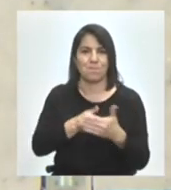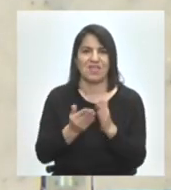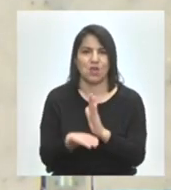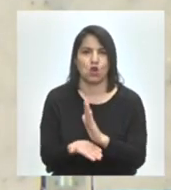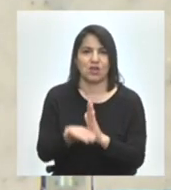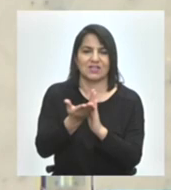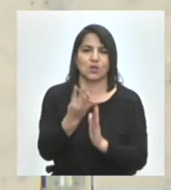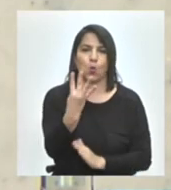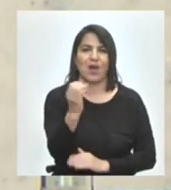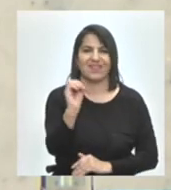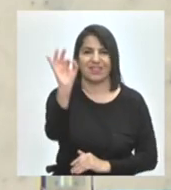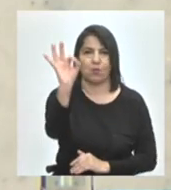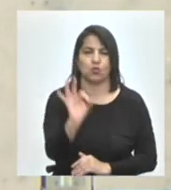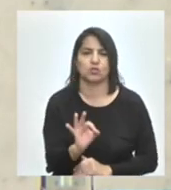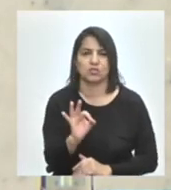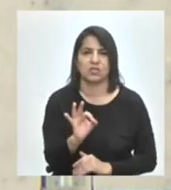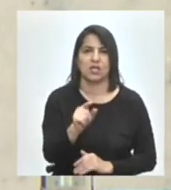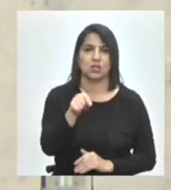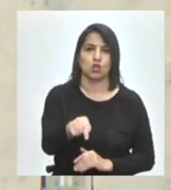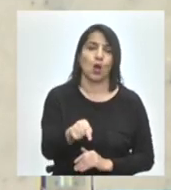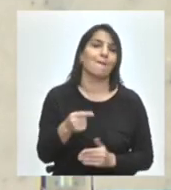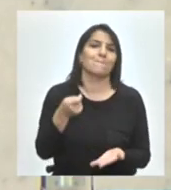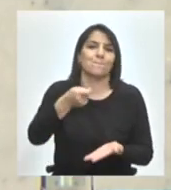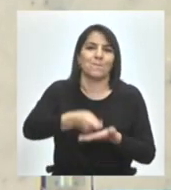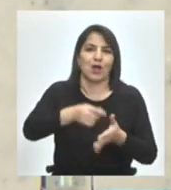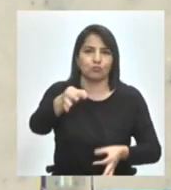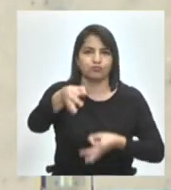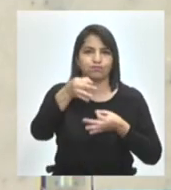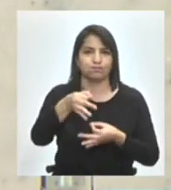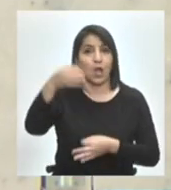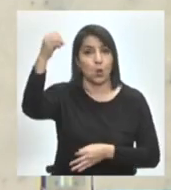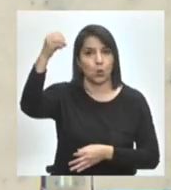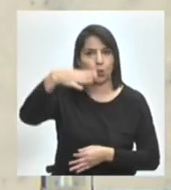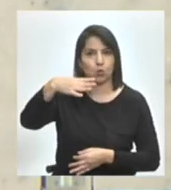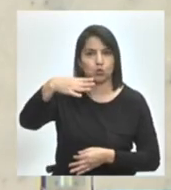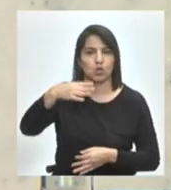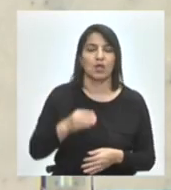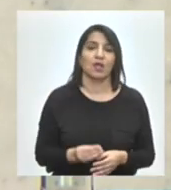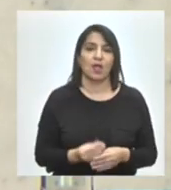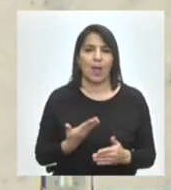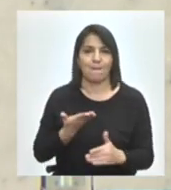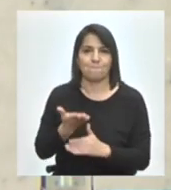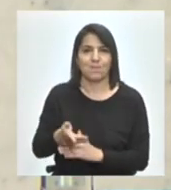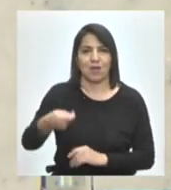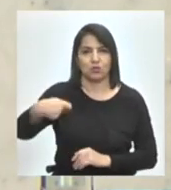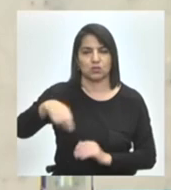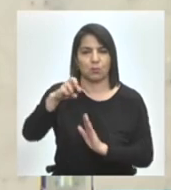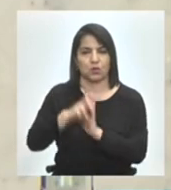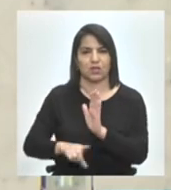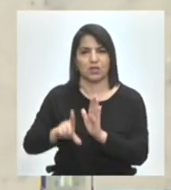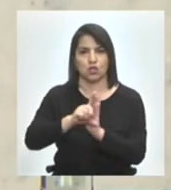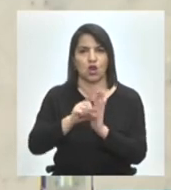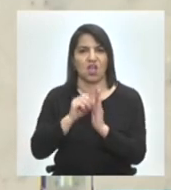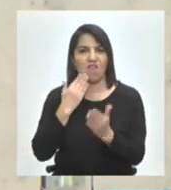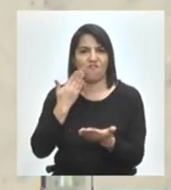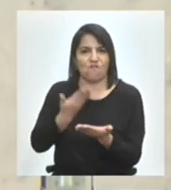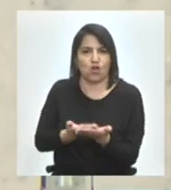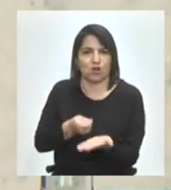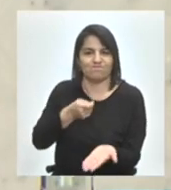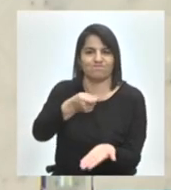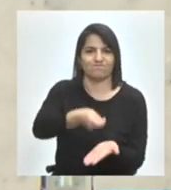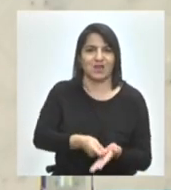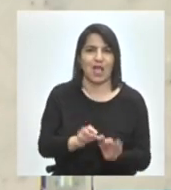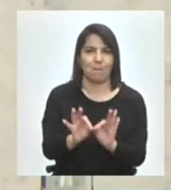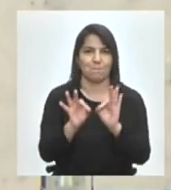cercana al 40% en las cuentas de la luz y enviamos al Senado el proyecto para entregar un bono extraordinario de invierno y